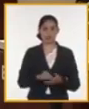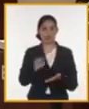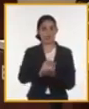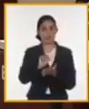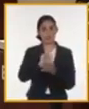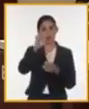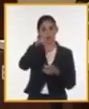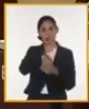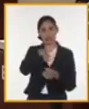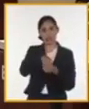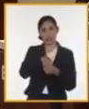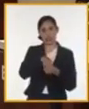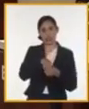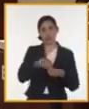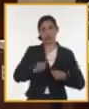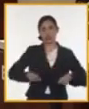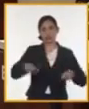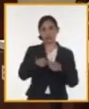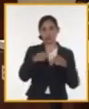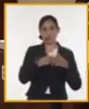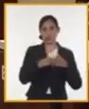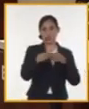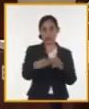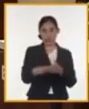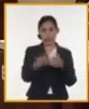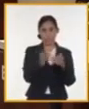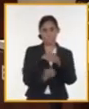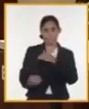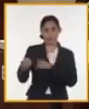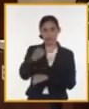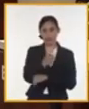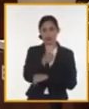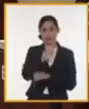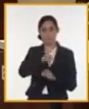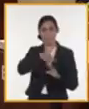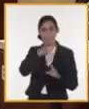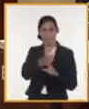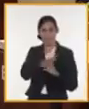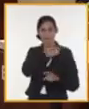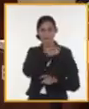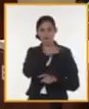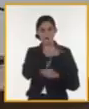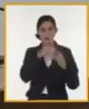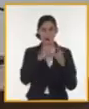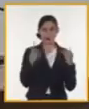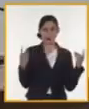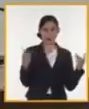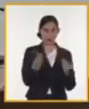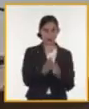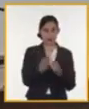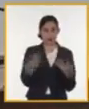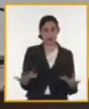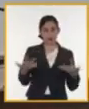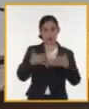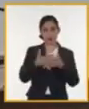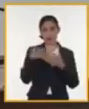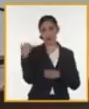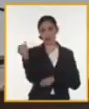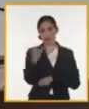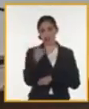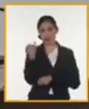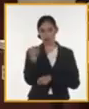fue consejero, ministro consejero y jefe de despacho del ministro de Relaciones Exteriores. En el servicio